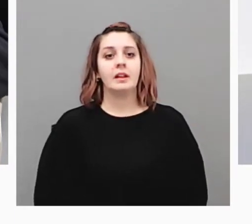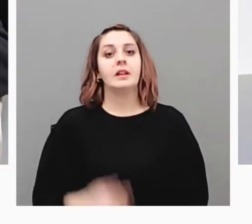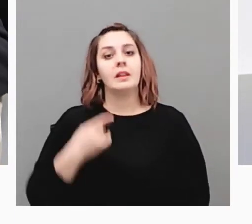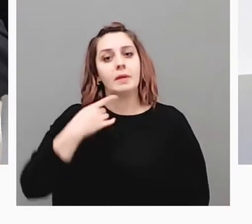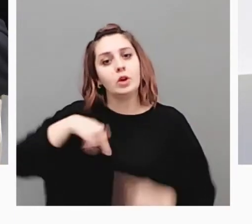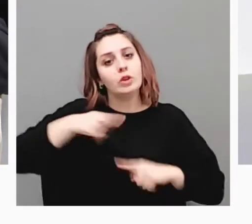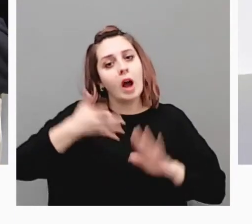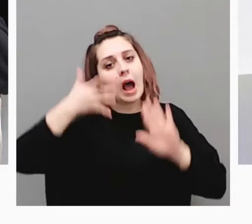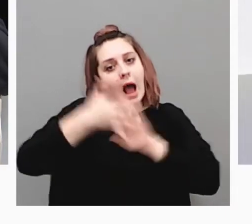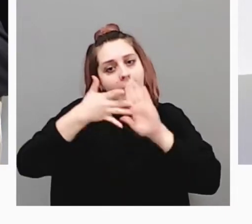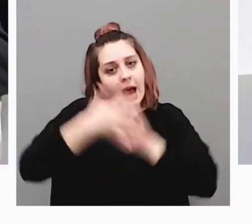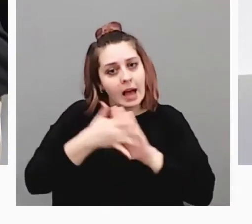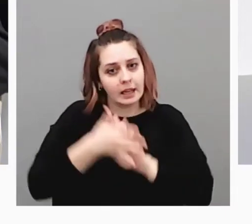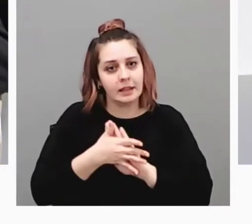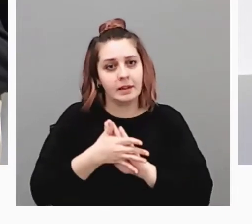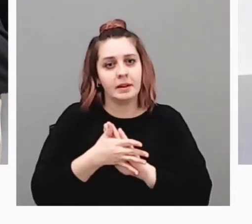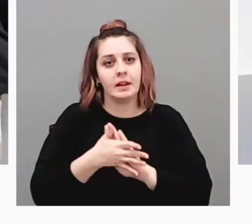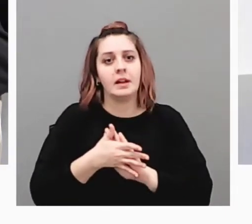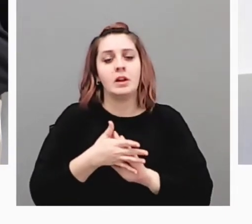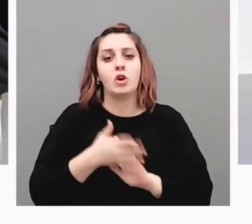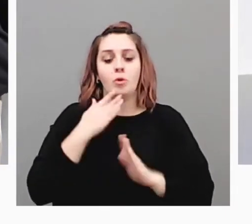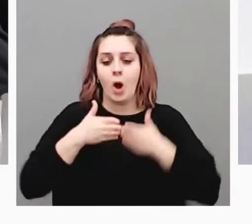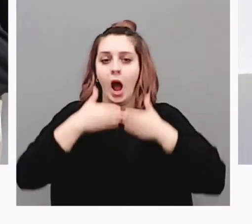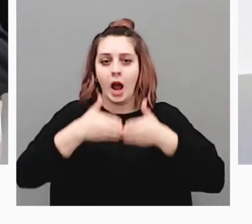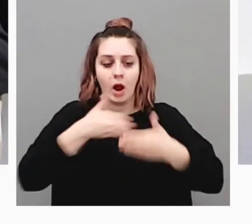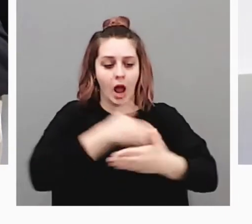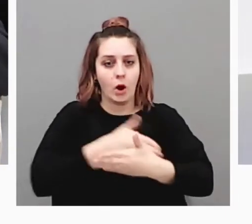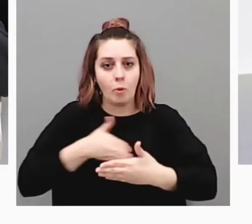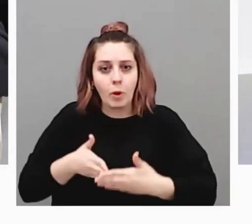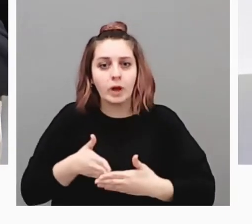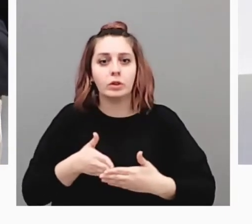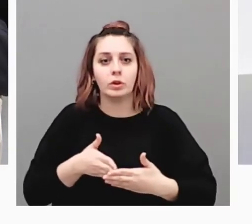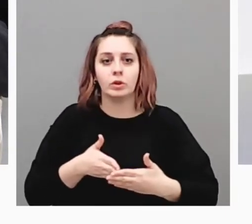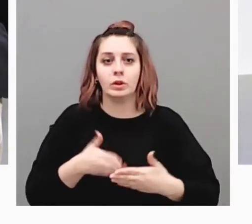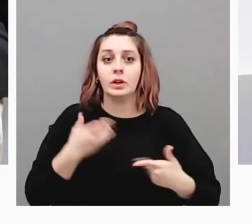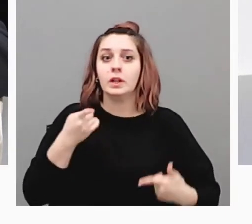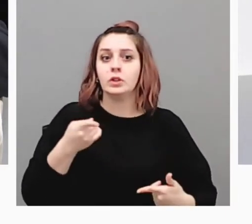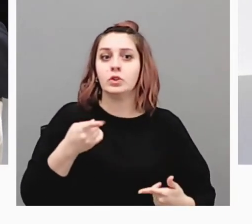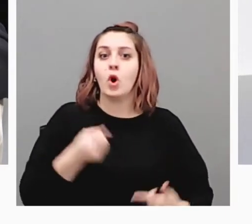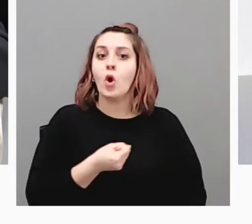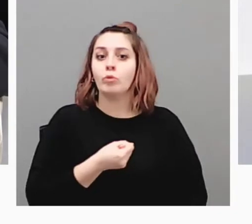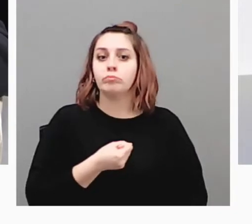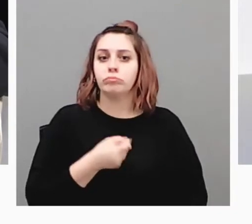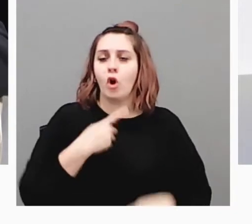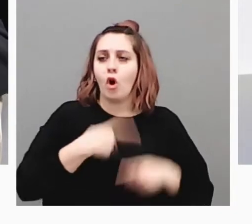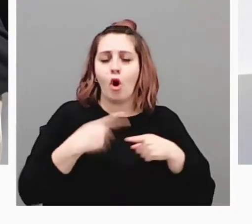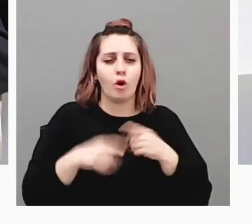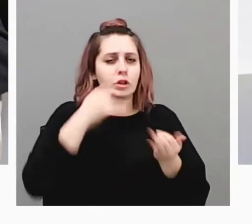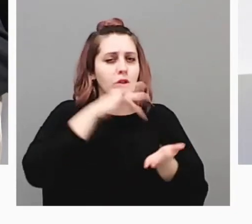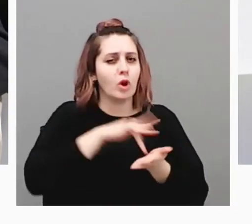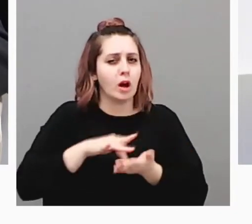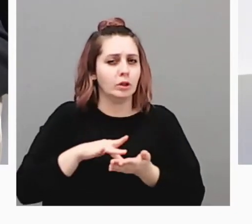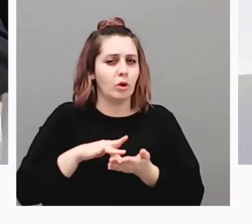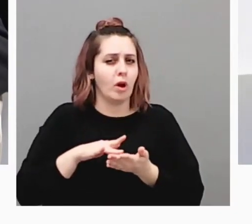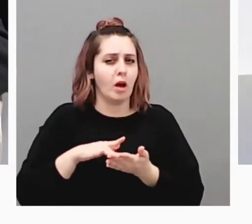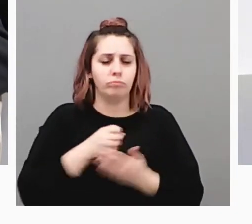como puerto, explicarnos nosotros como comunidad portuaria, como comunidad industrial, y son numerosos los actos que a lo largo del año se producen,